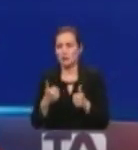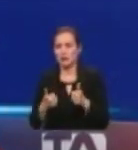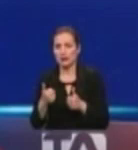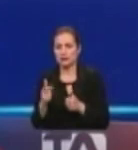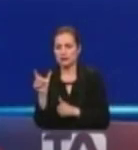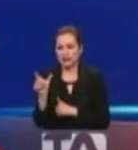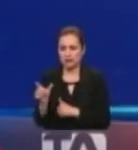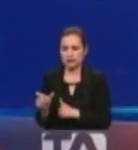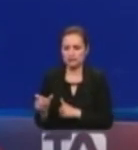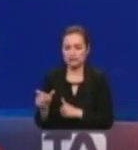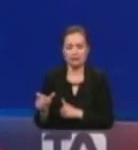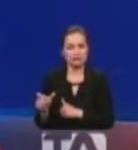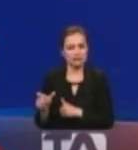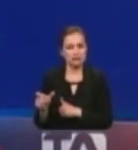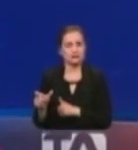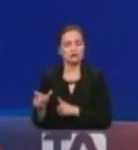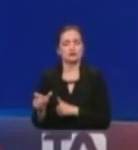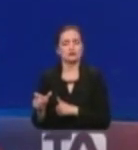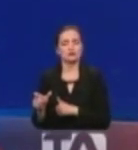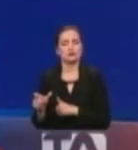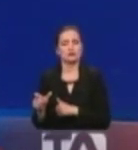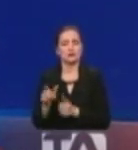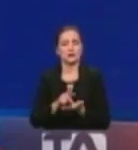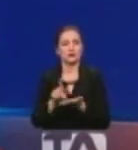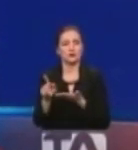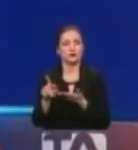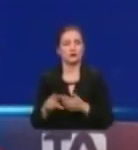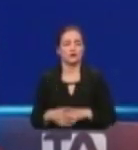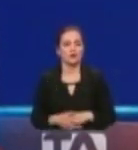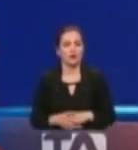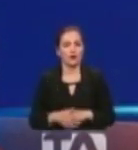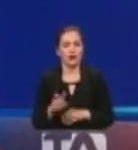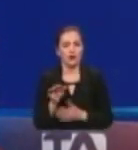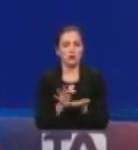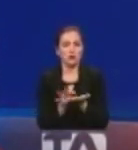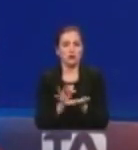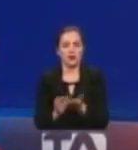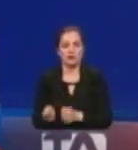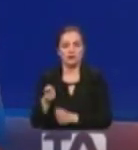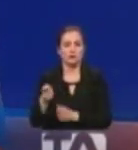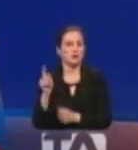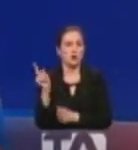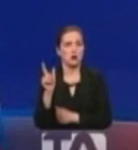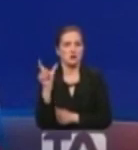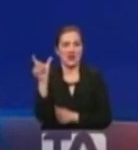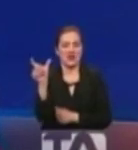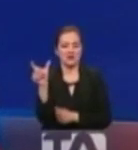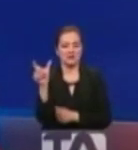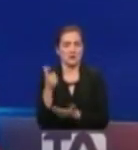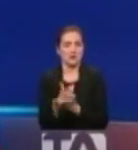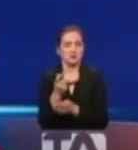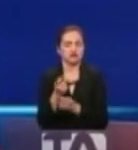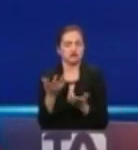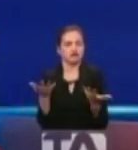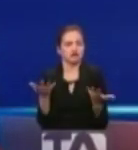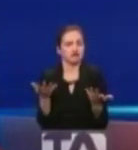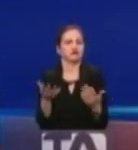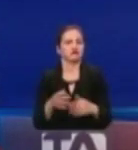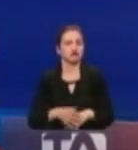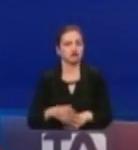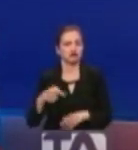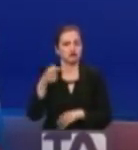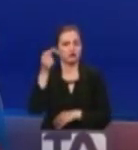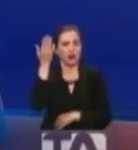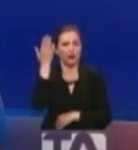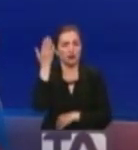la tarjeta inteligente para el pago, ya no será a través de moneda, sino a través de una tarjeta. Todo este tipo de cosas va a tener que hacer el